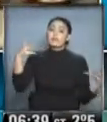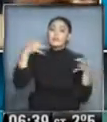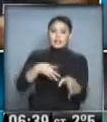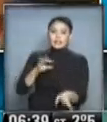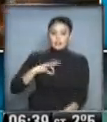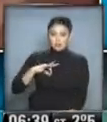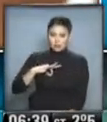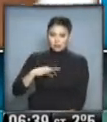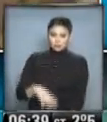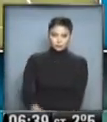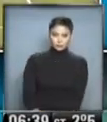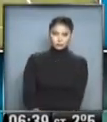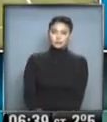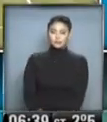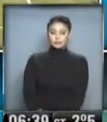civil.